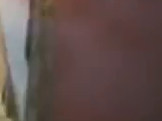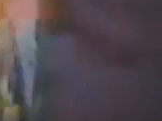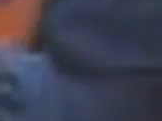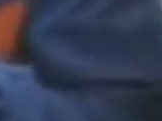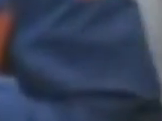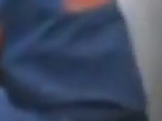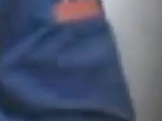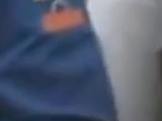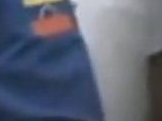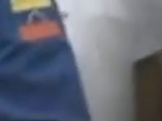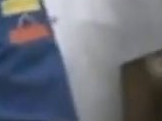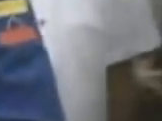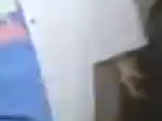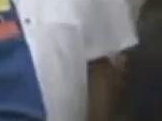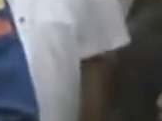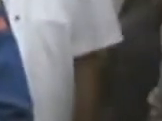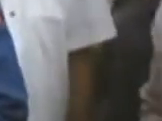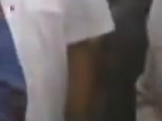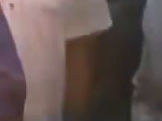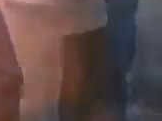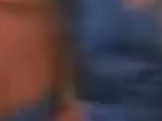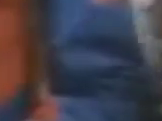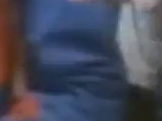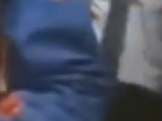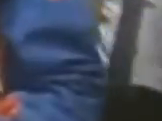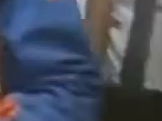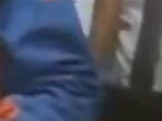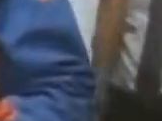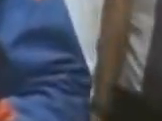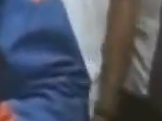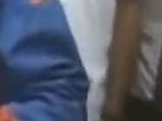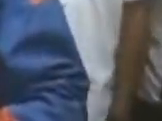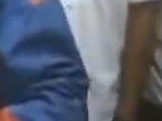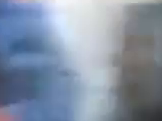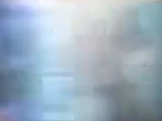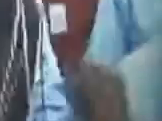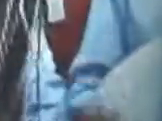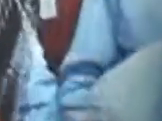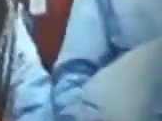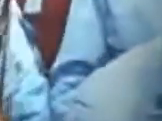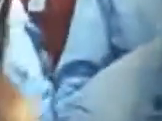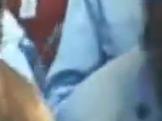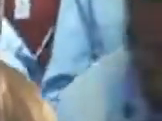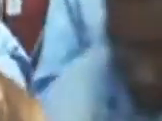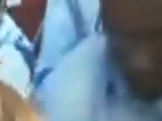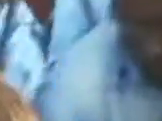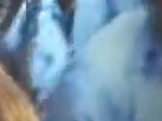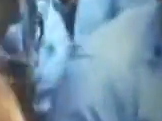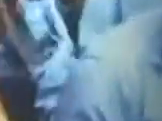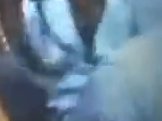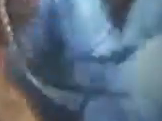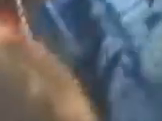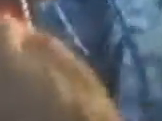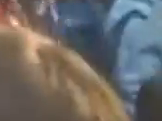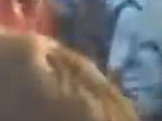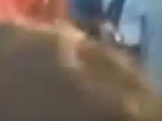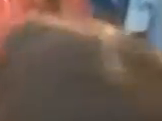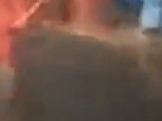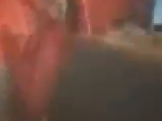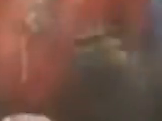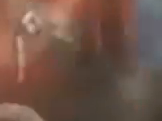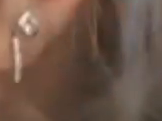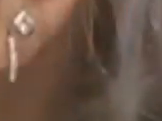unida en el amor en el amor por el futuro por el derecho a la paz en apoyo nuestro presidente